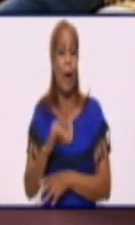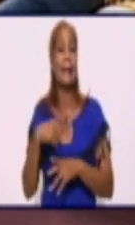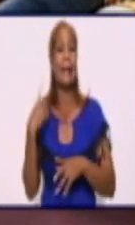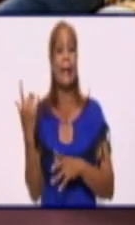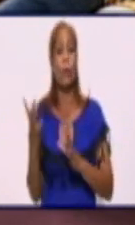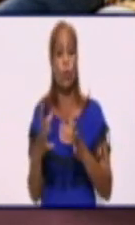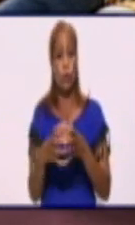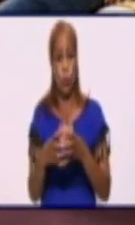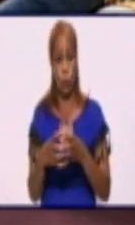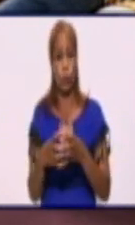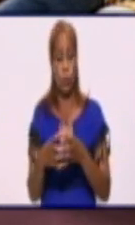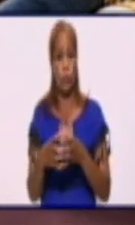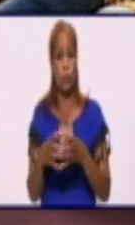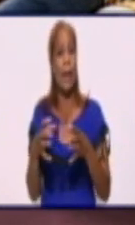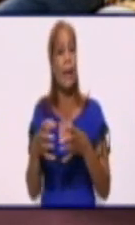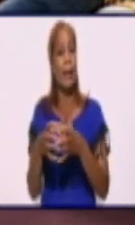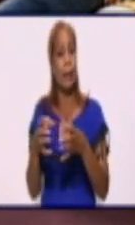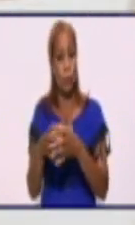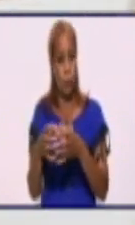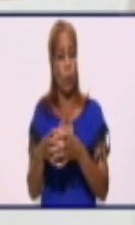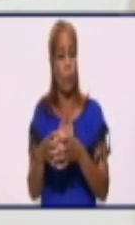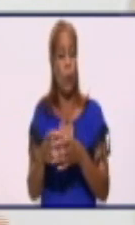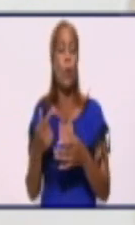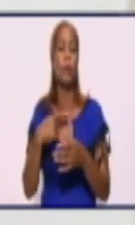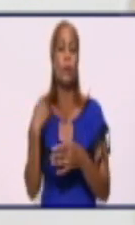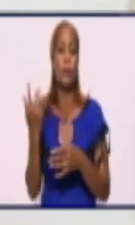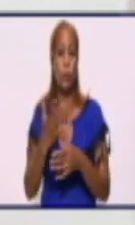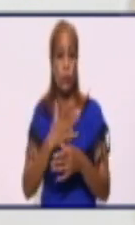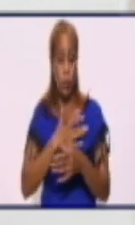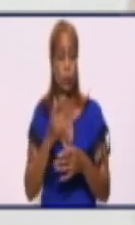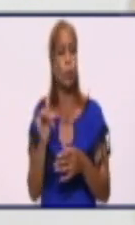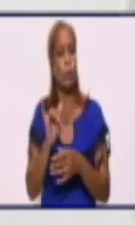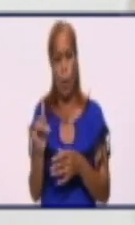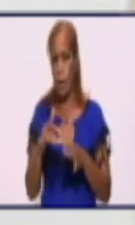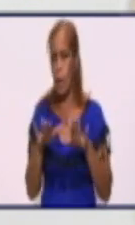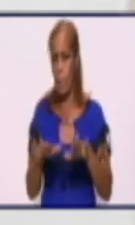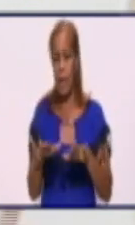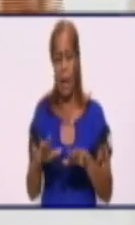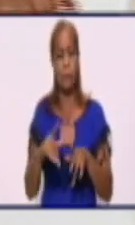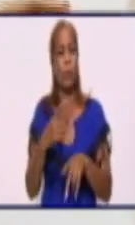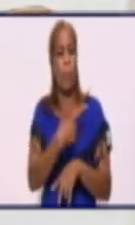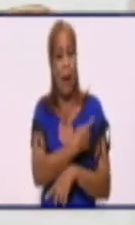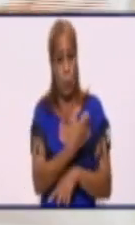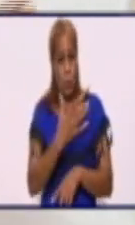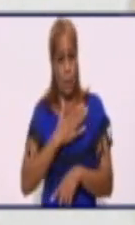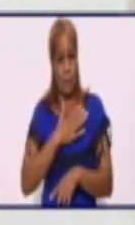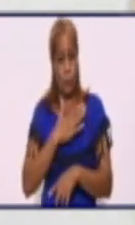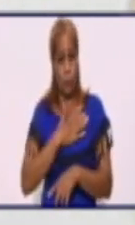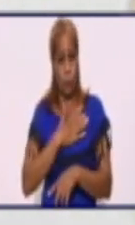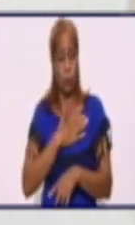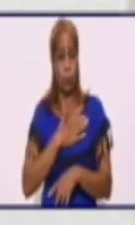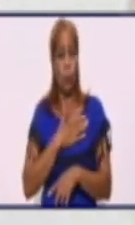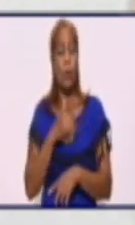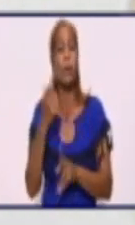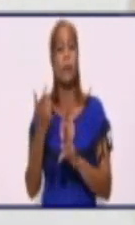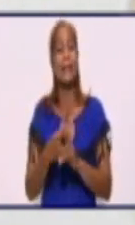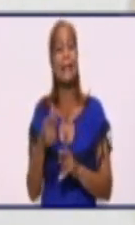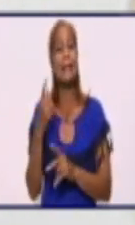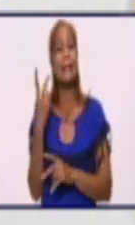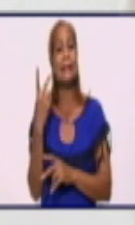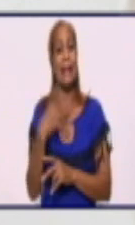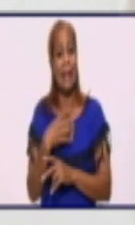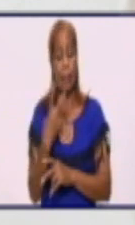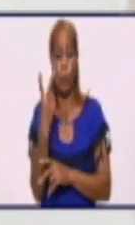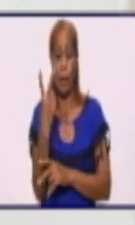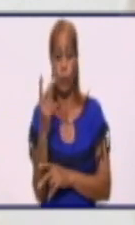tener a esas personas que estén allí y nosotros esperando también nuestra vacuna. Y tenemos ahí los dos reprises que fueron y participaron en